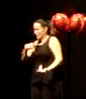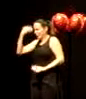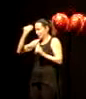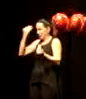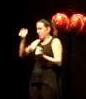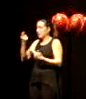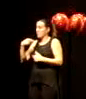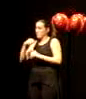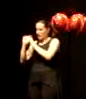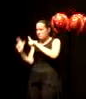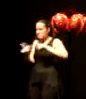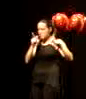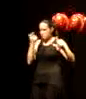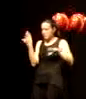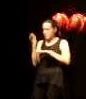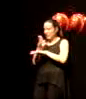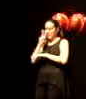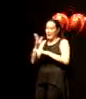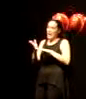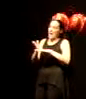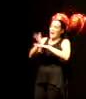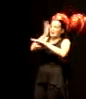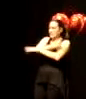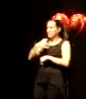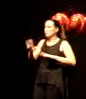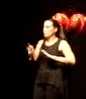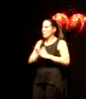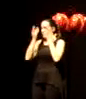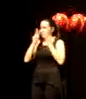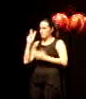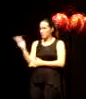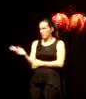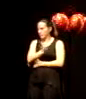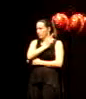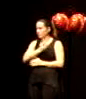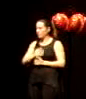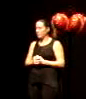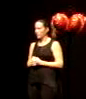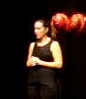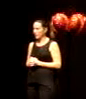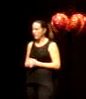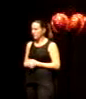mostrarles eso, les quiero mostrar antes un libro.